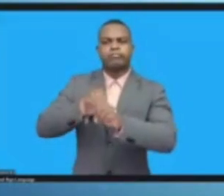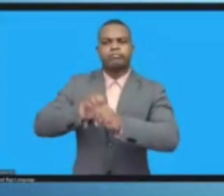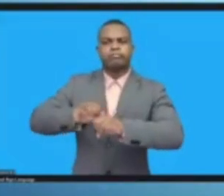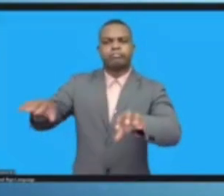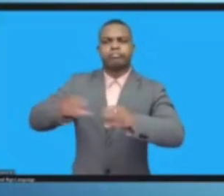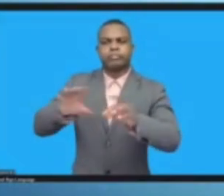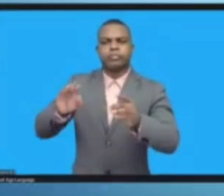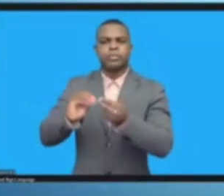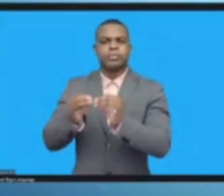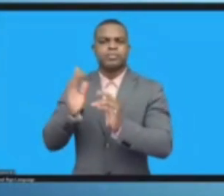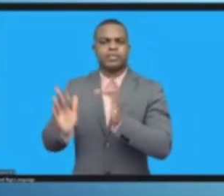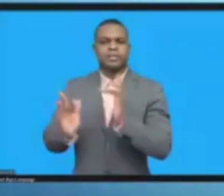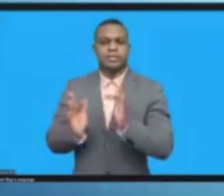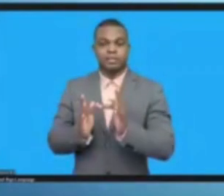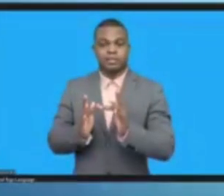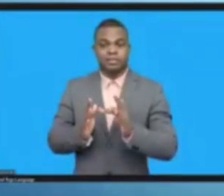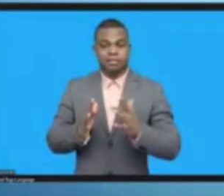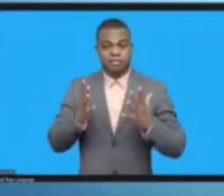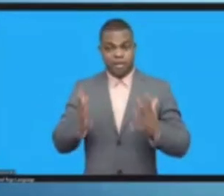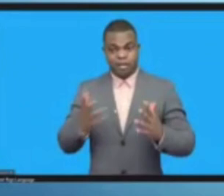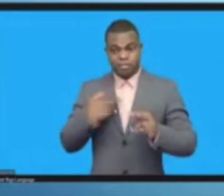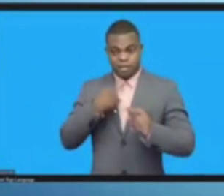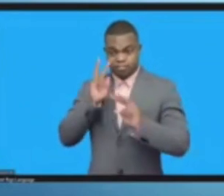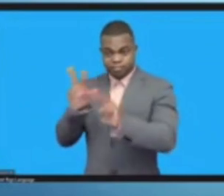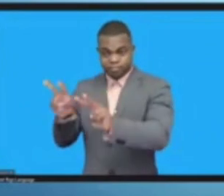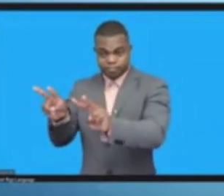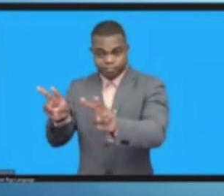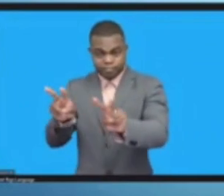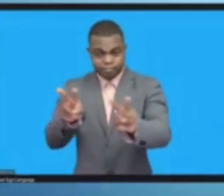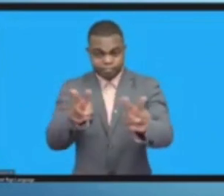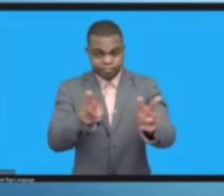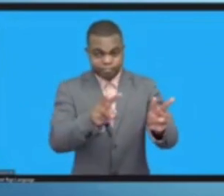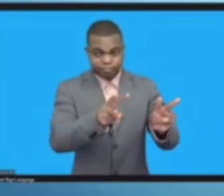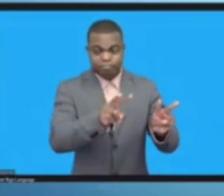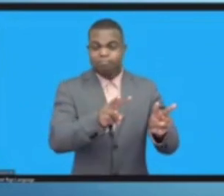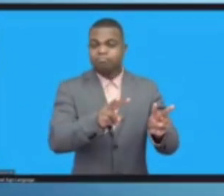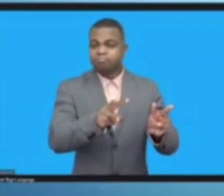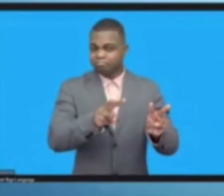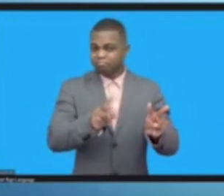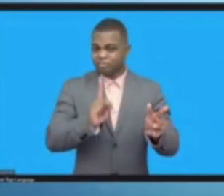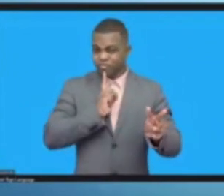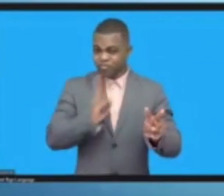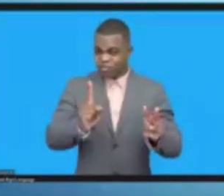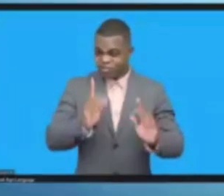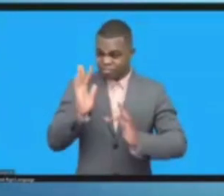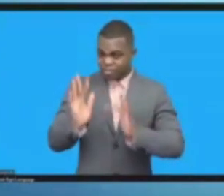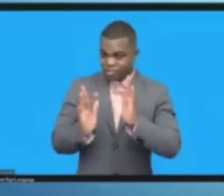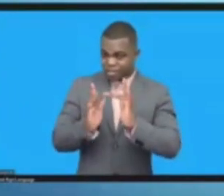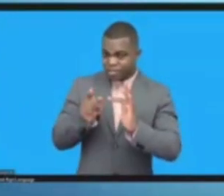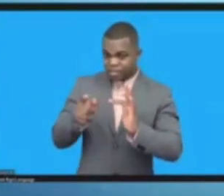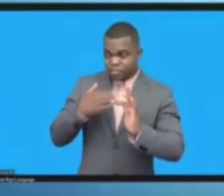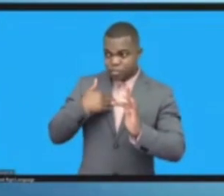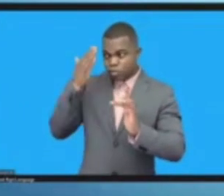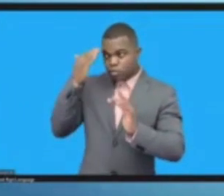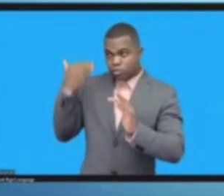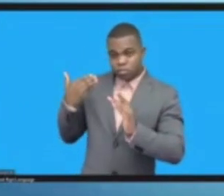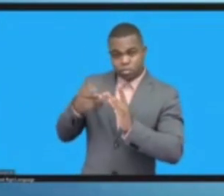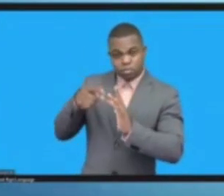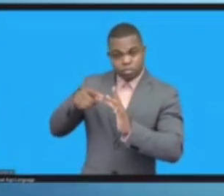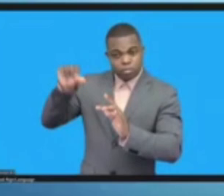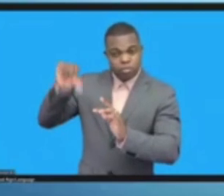panoramas positivos pero también tenemos aquí a la comunidad técnica Así que voy a hacer una en primer lugar Hola y bienvenidos